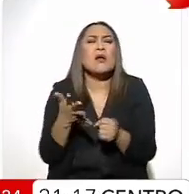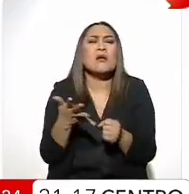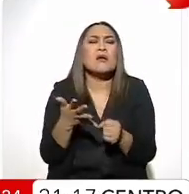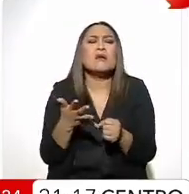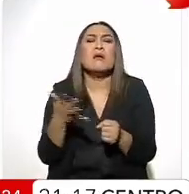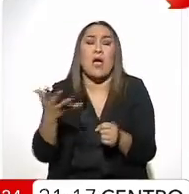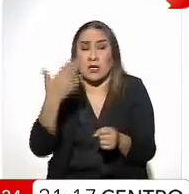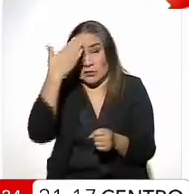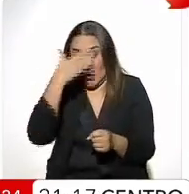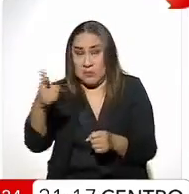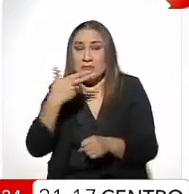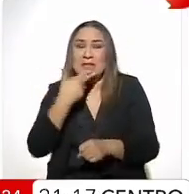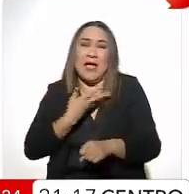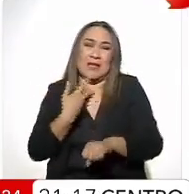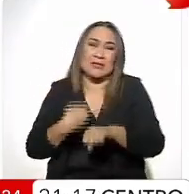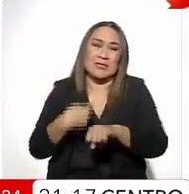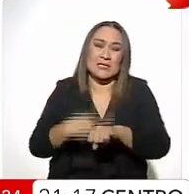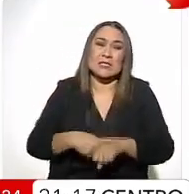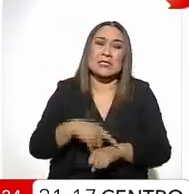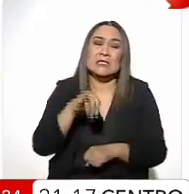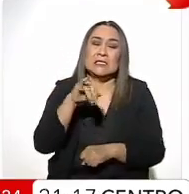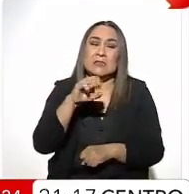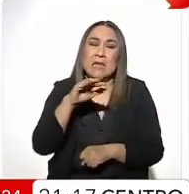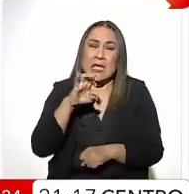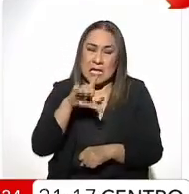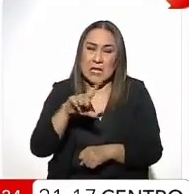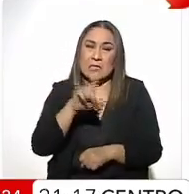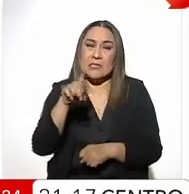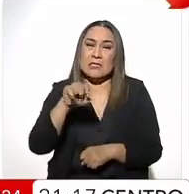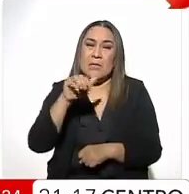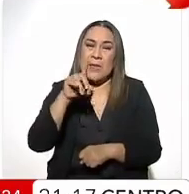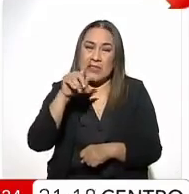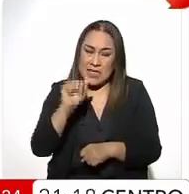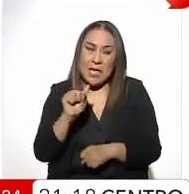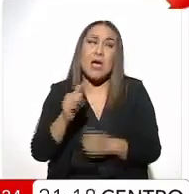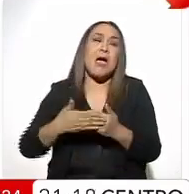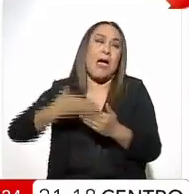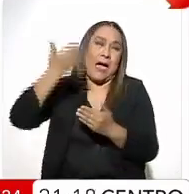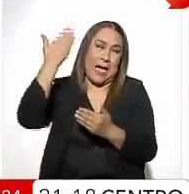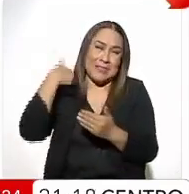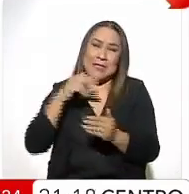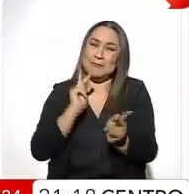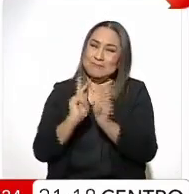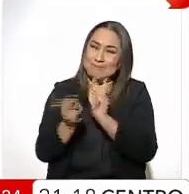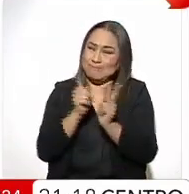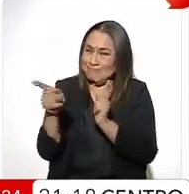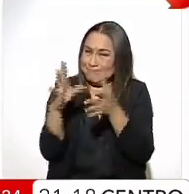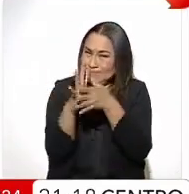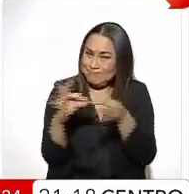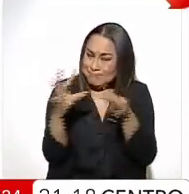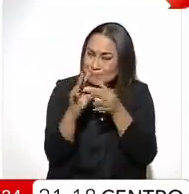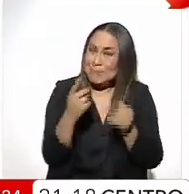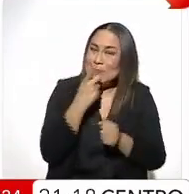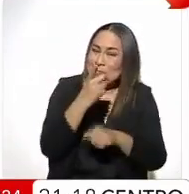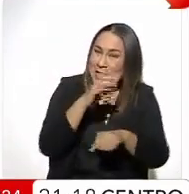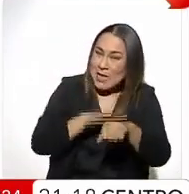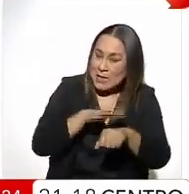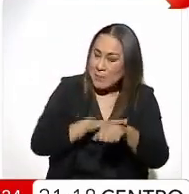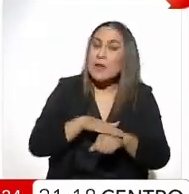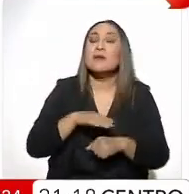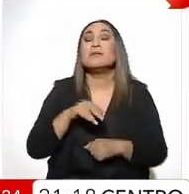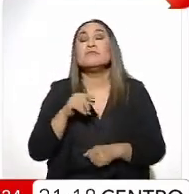de la salud de Ismael Zambada, algo que en nuestra conversación anterior usted apuntó y acentuó como una de